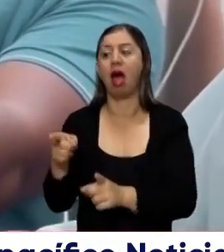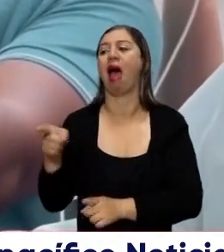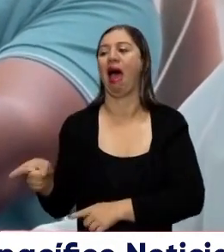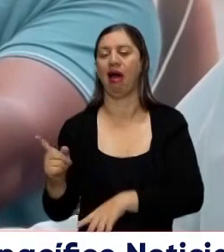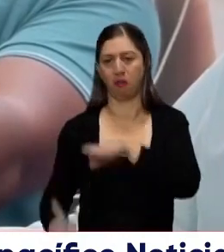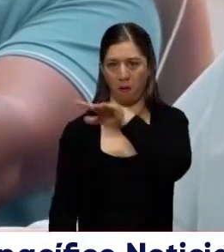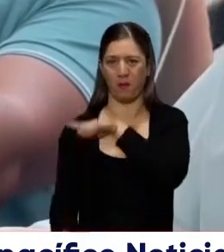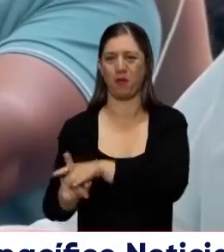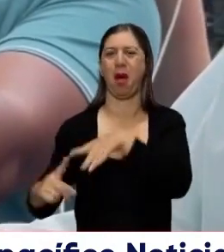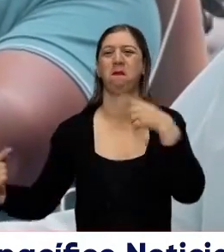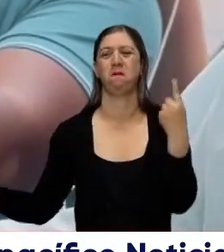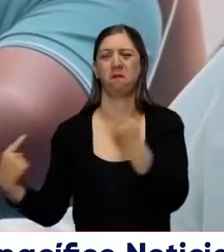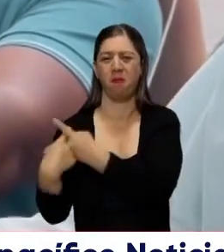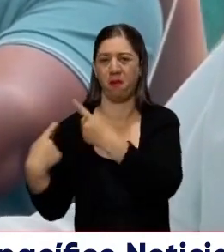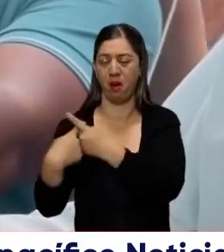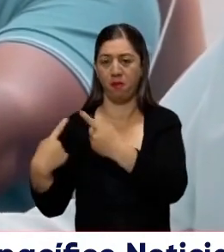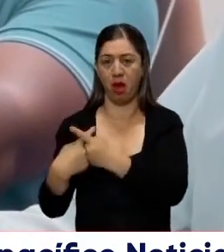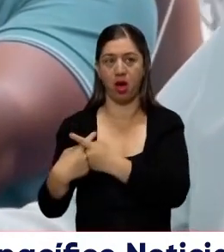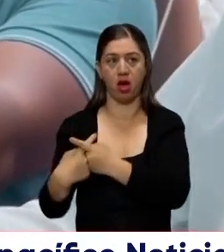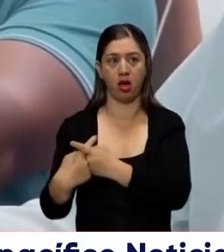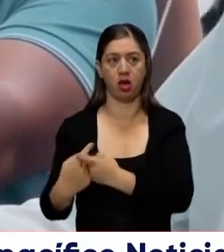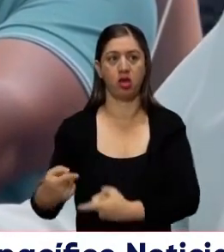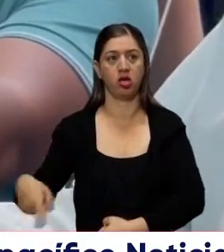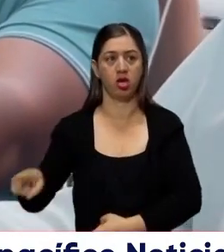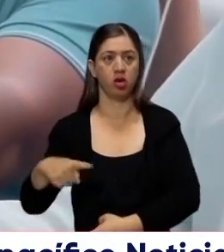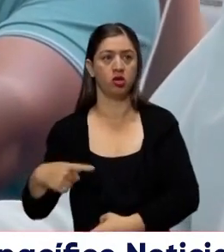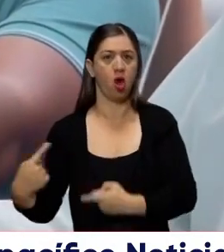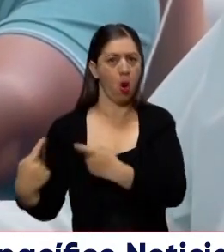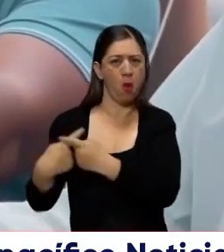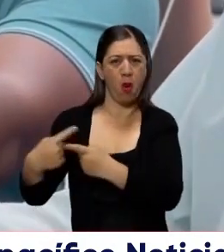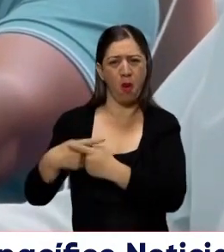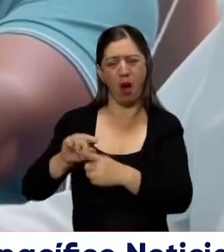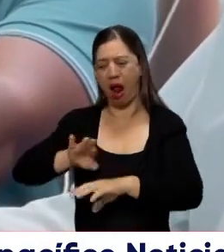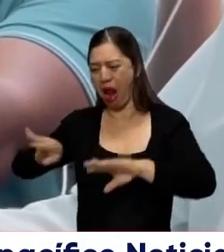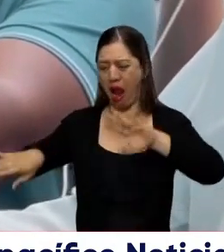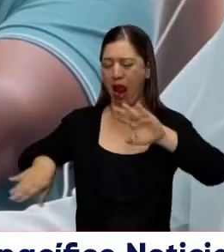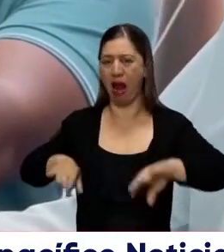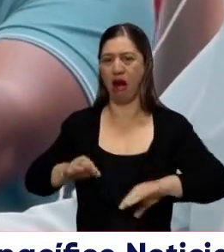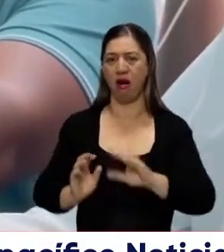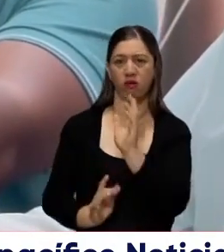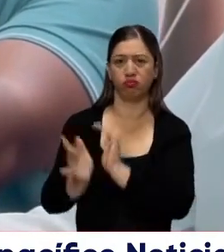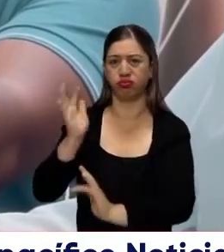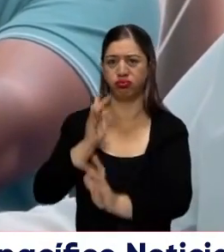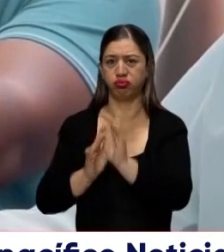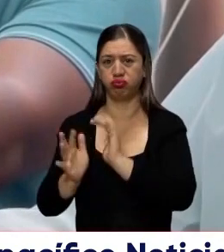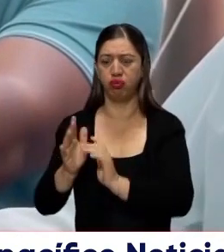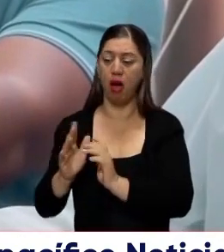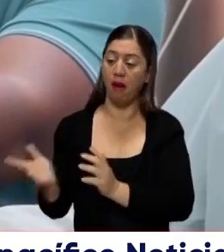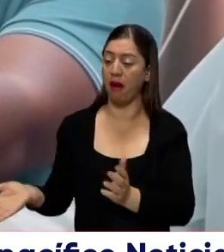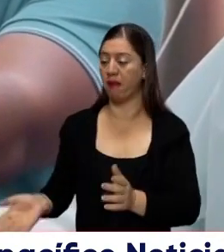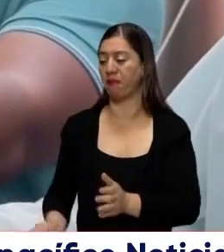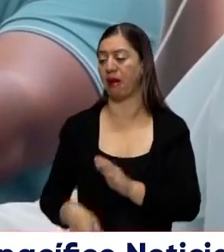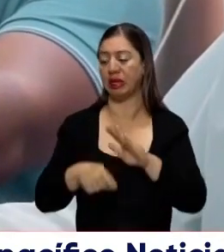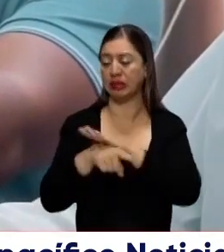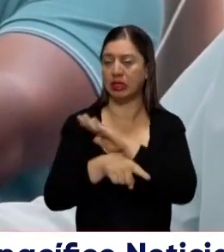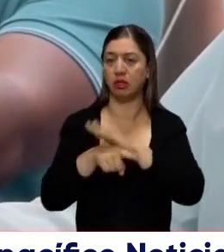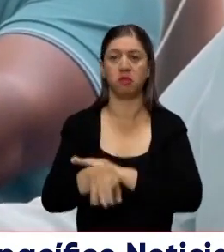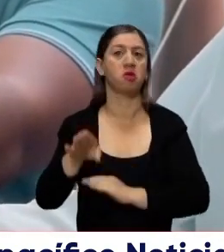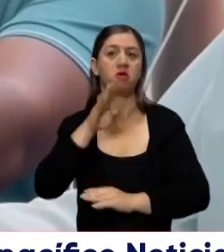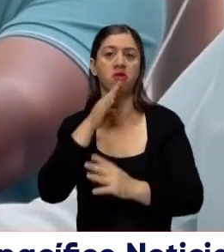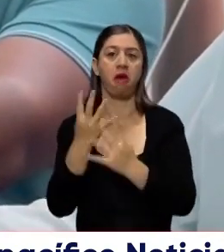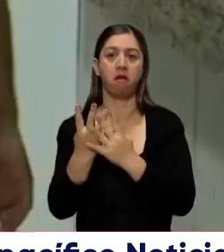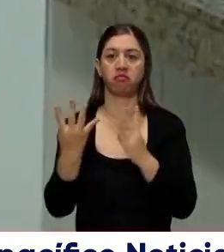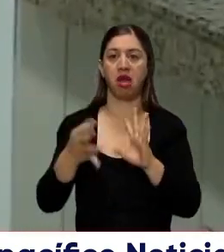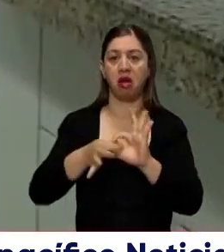allá, y los muchachos, por querer librarse de la riña y de todo, encendieron fuegos para que lo sacaran de allí, pero no había quien abriera